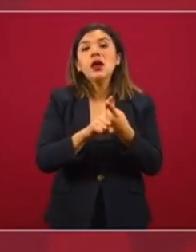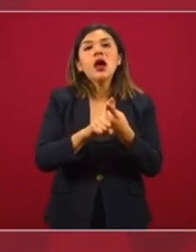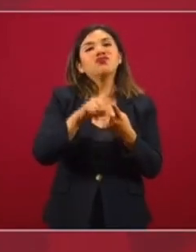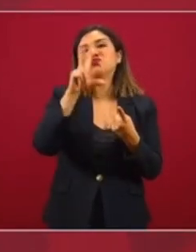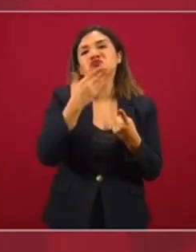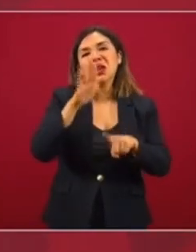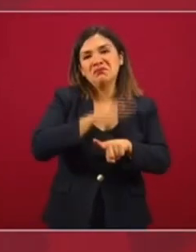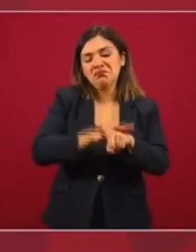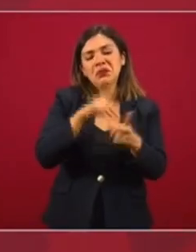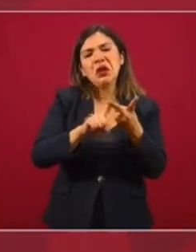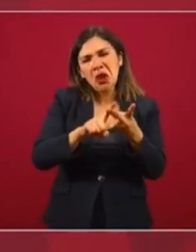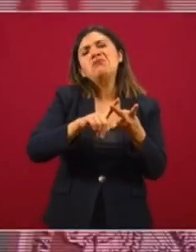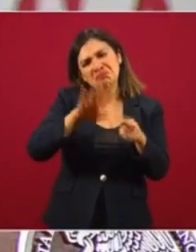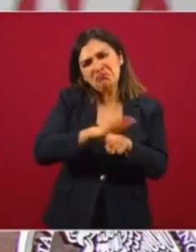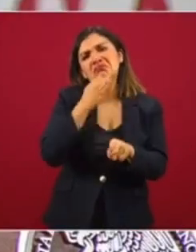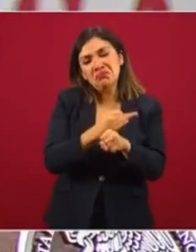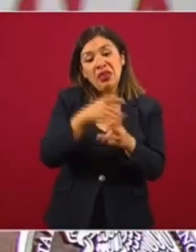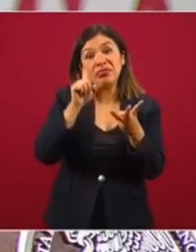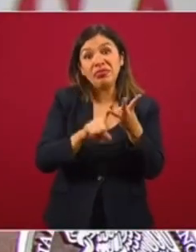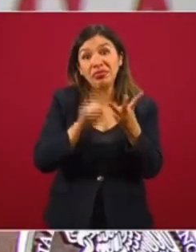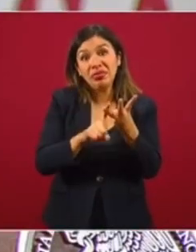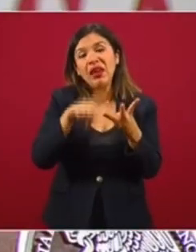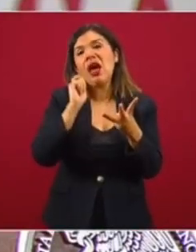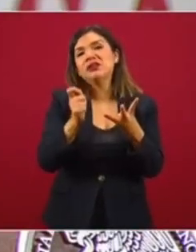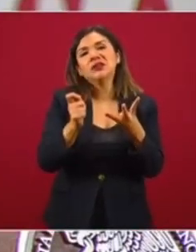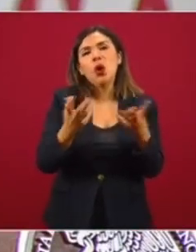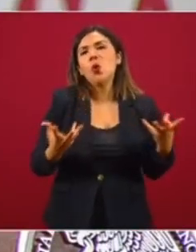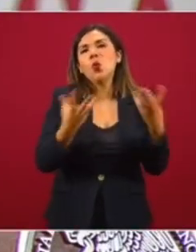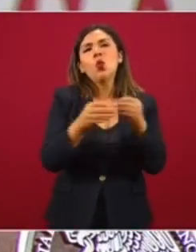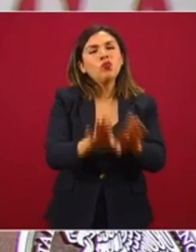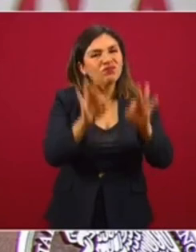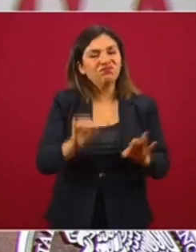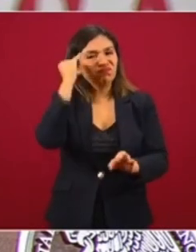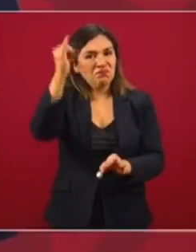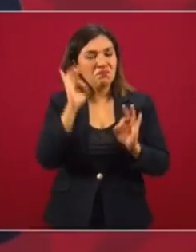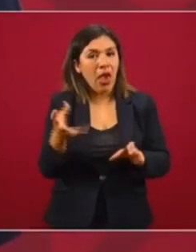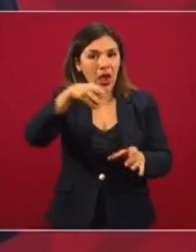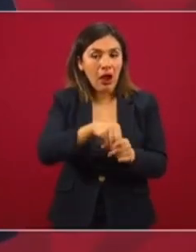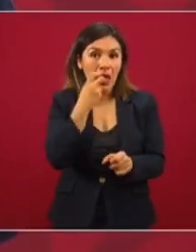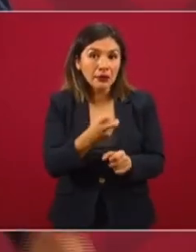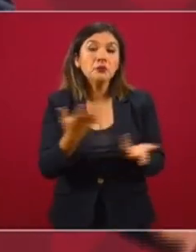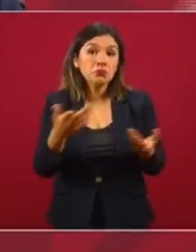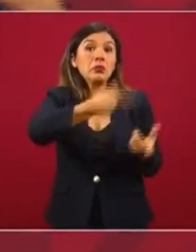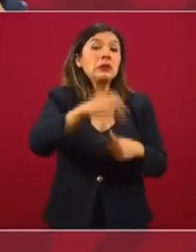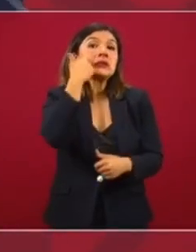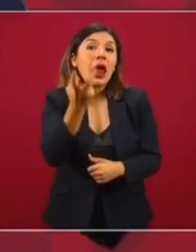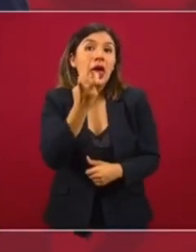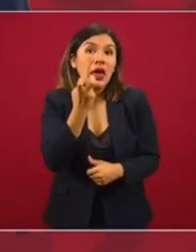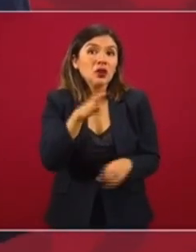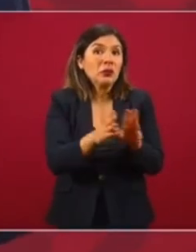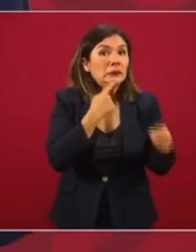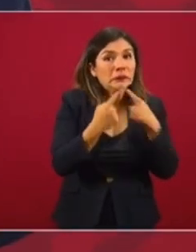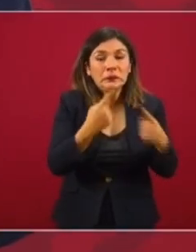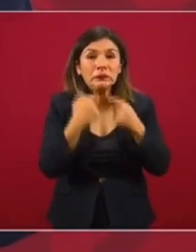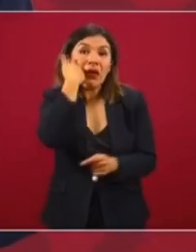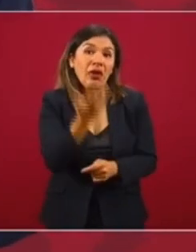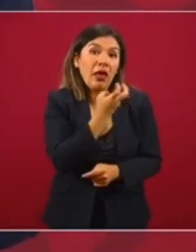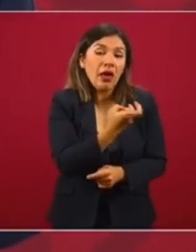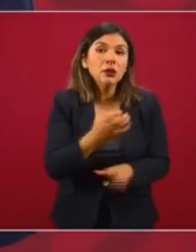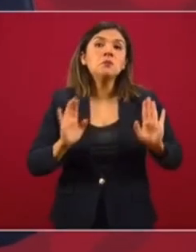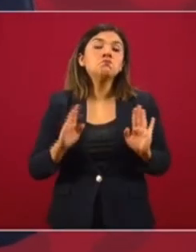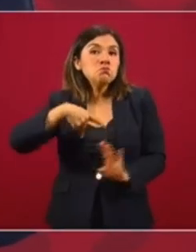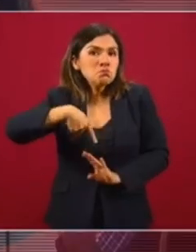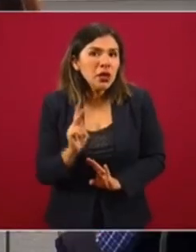les va bien, la segunda les va mejor, y la tercera es el ideal. Entonces, están buscando eso.